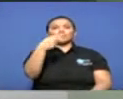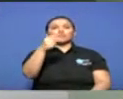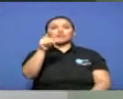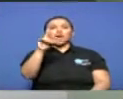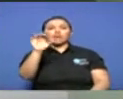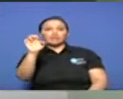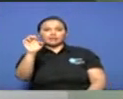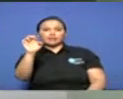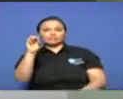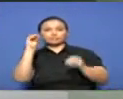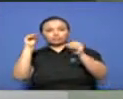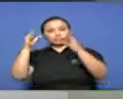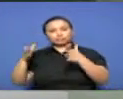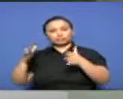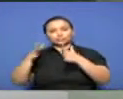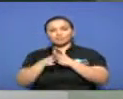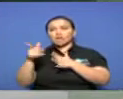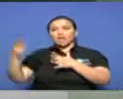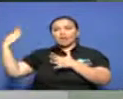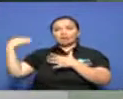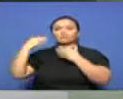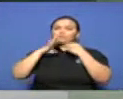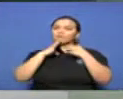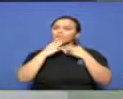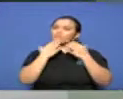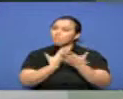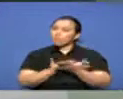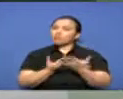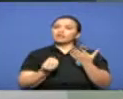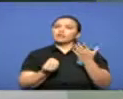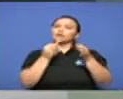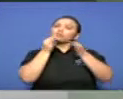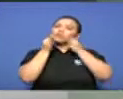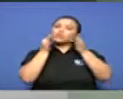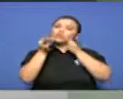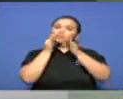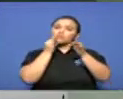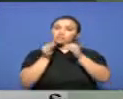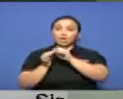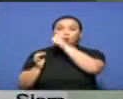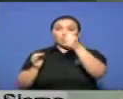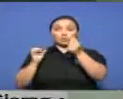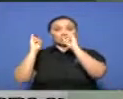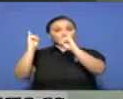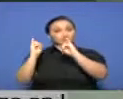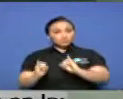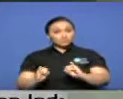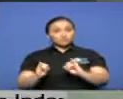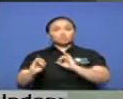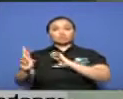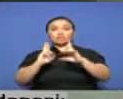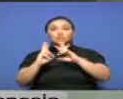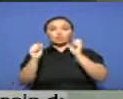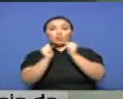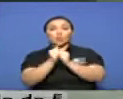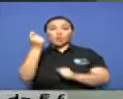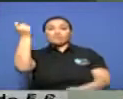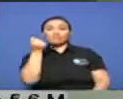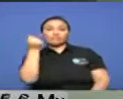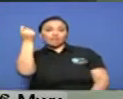buenas noticias también como ha ocurrido anteriormente respecto a la otra institución que tiene que ver con la oportunidad de becas a estudiantes